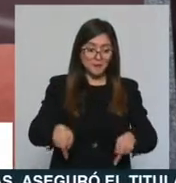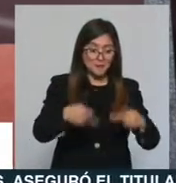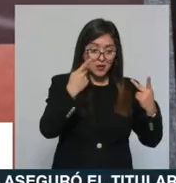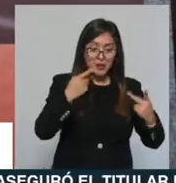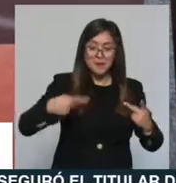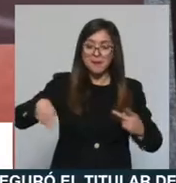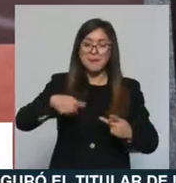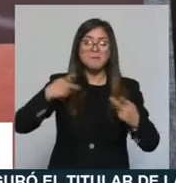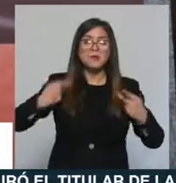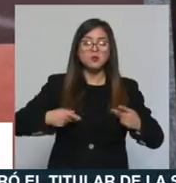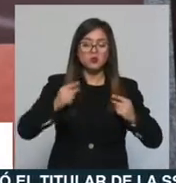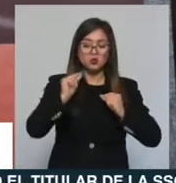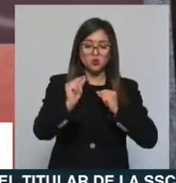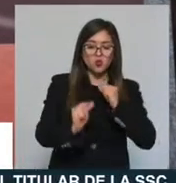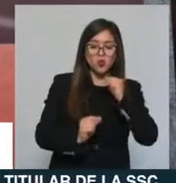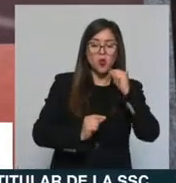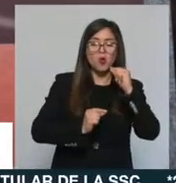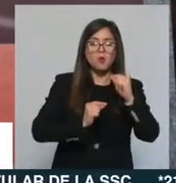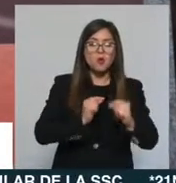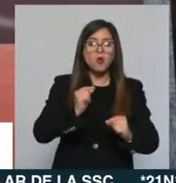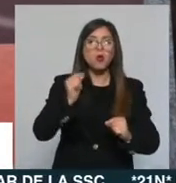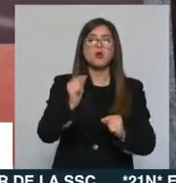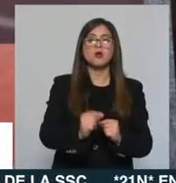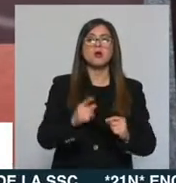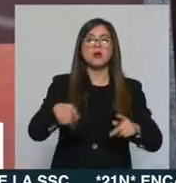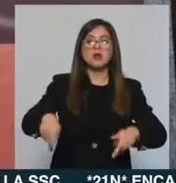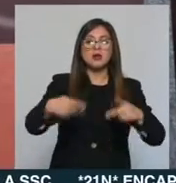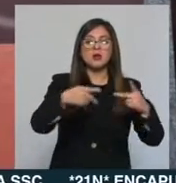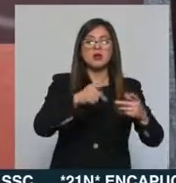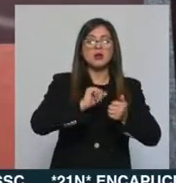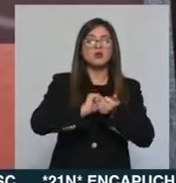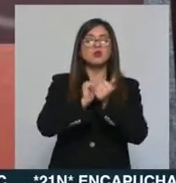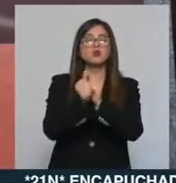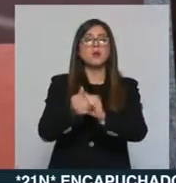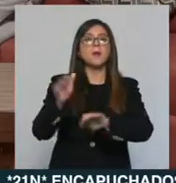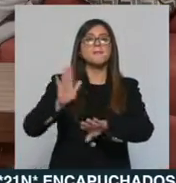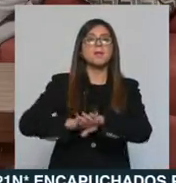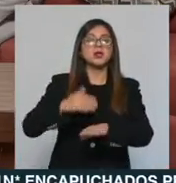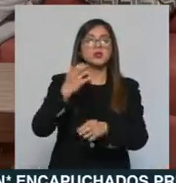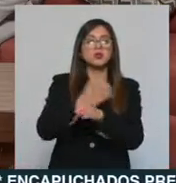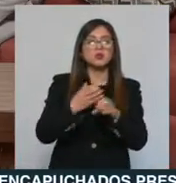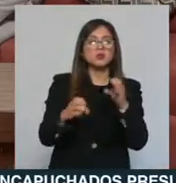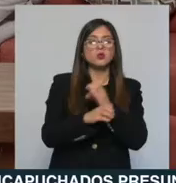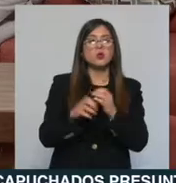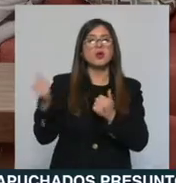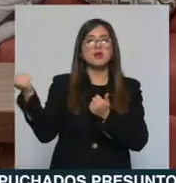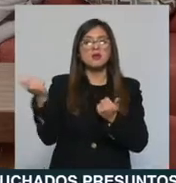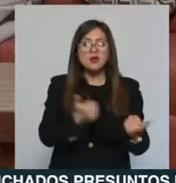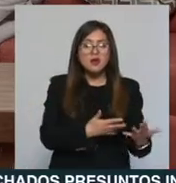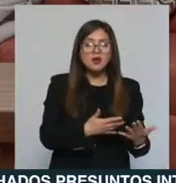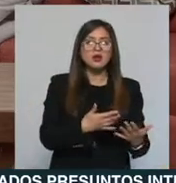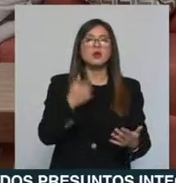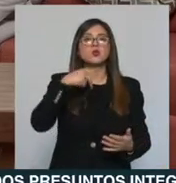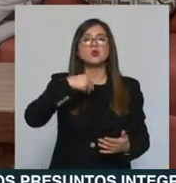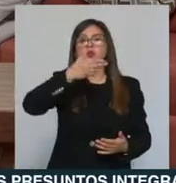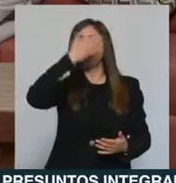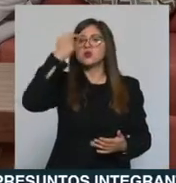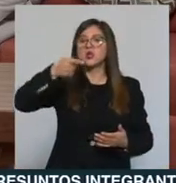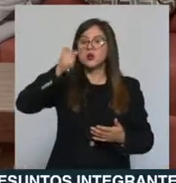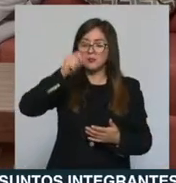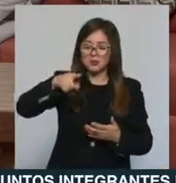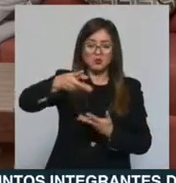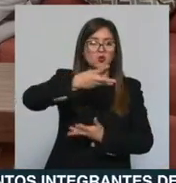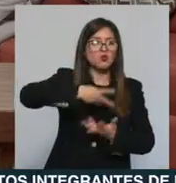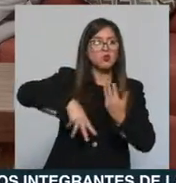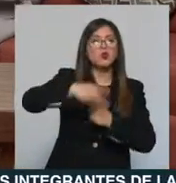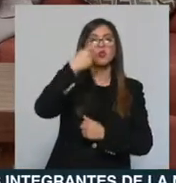ir creciendo a partir de cada edición, ¿no? Claro. O sea, cada vez vas, pues no sé, invirtiendo un poquito más